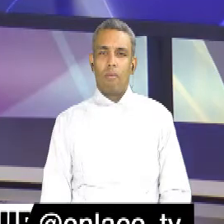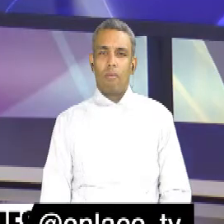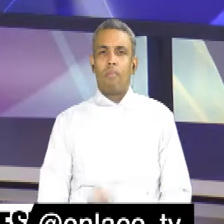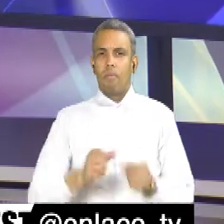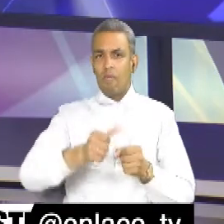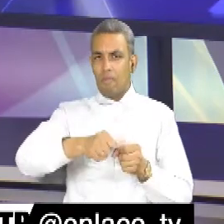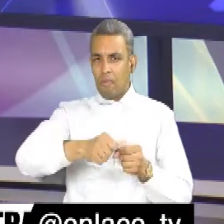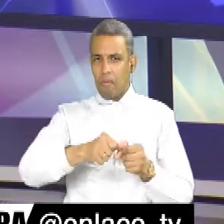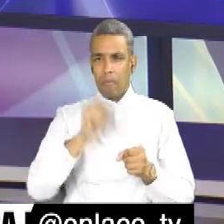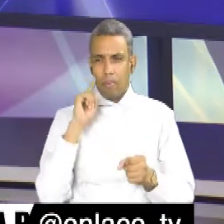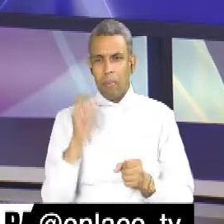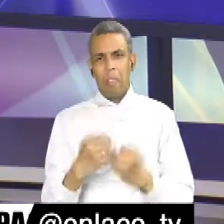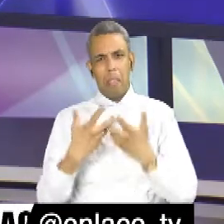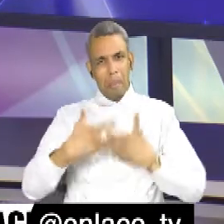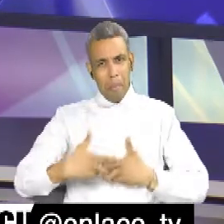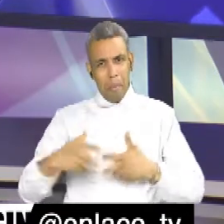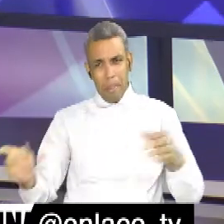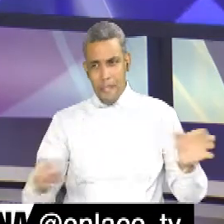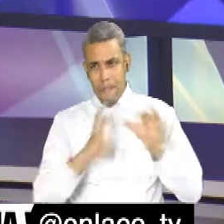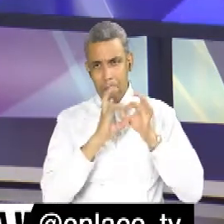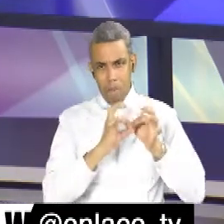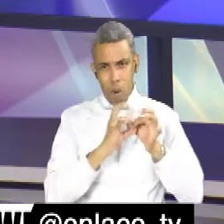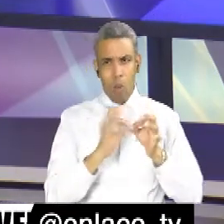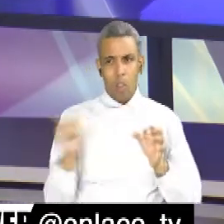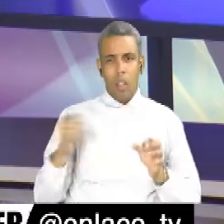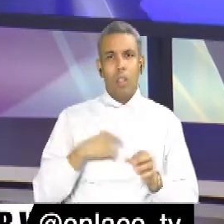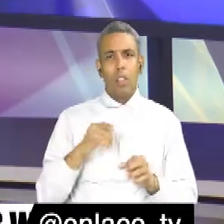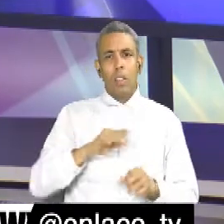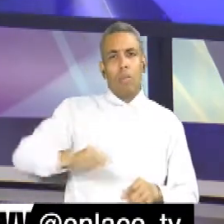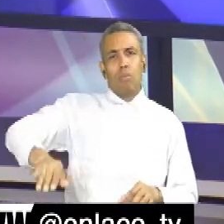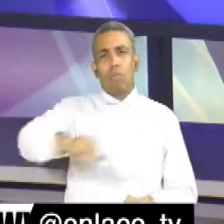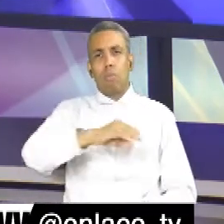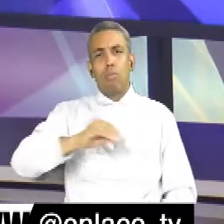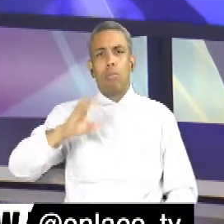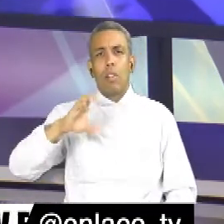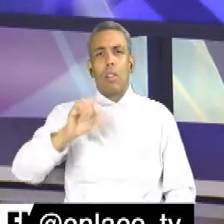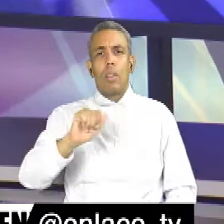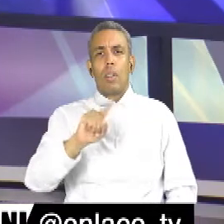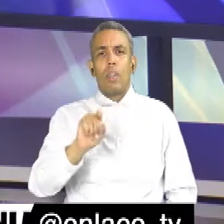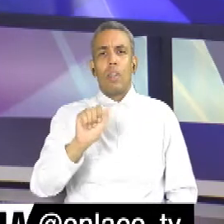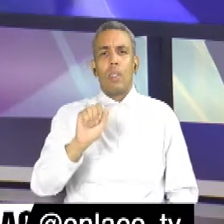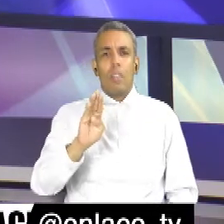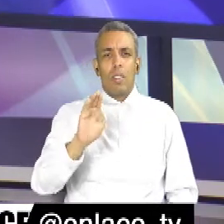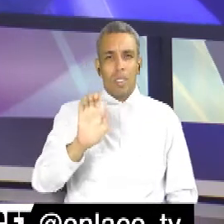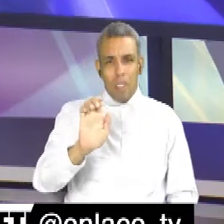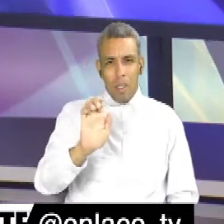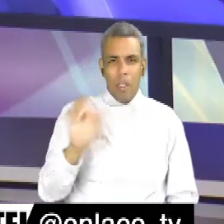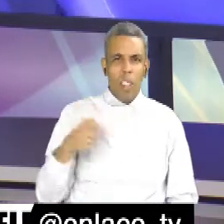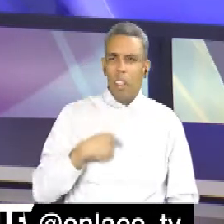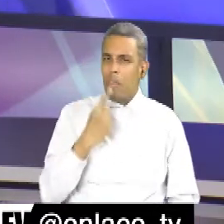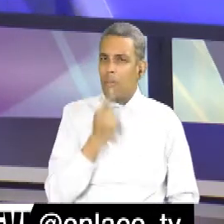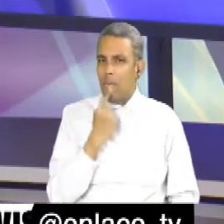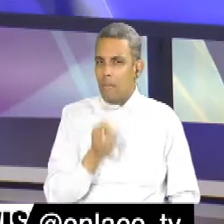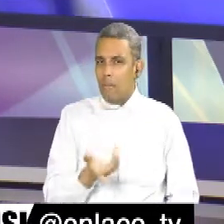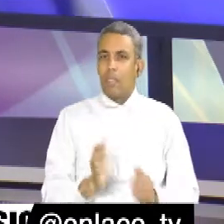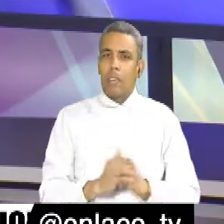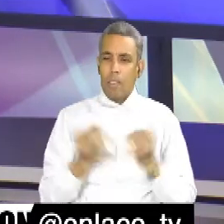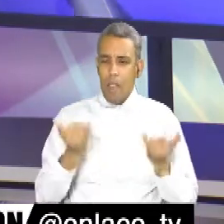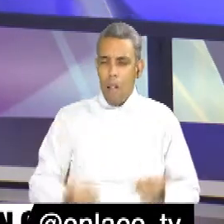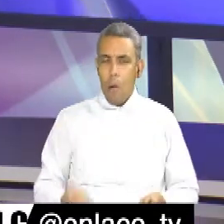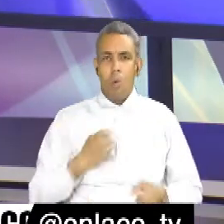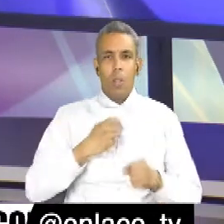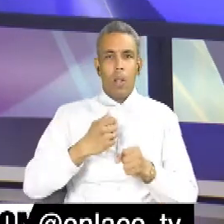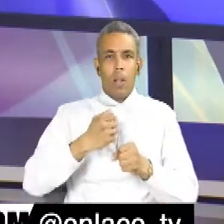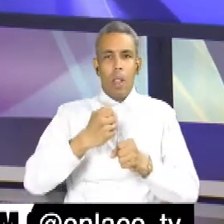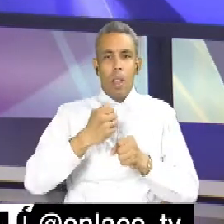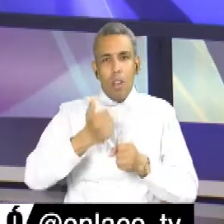Francisco Ruiz, responsable de los campos de Casabe y Cantagallo, en diálogo con Enlace Noticias, expuso la situación de crisis que afronta la